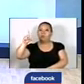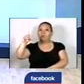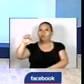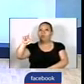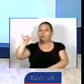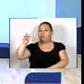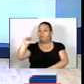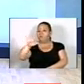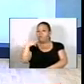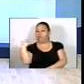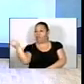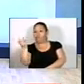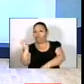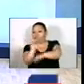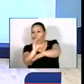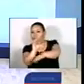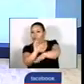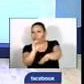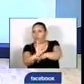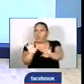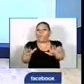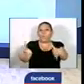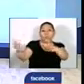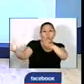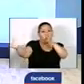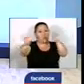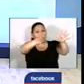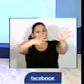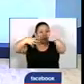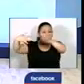o que hay que seguir ante las ráfagas de viento.